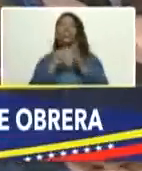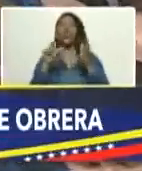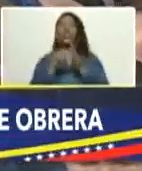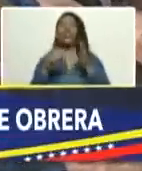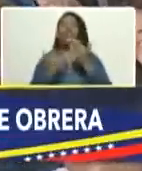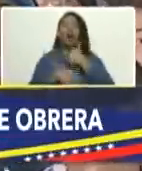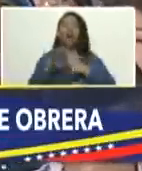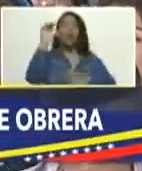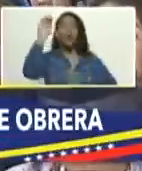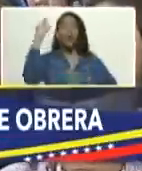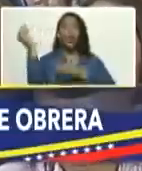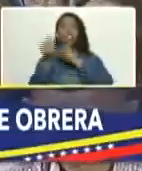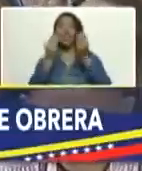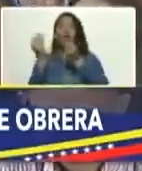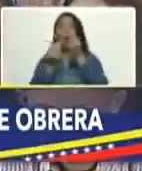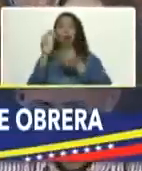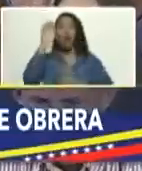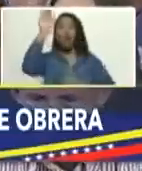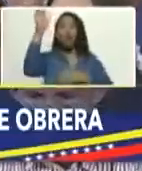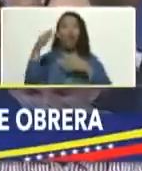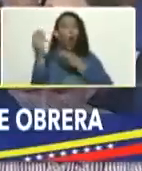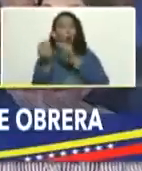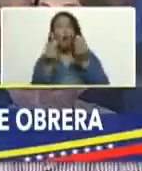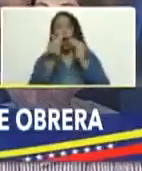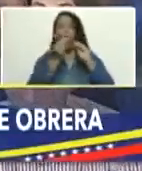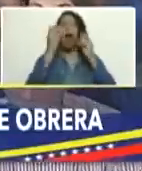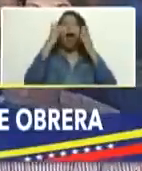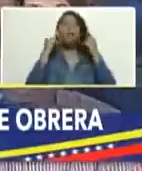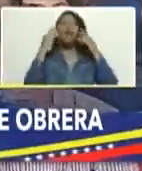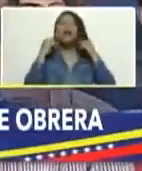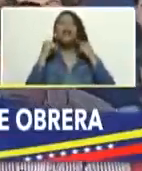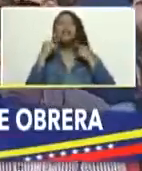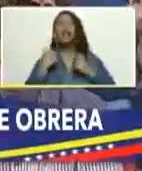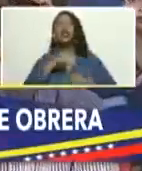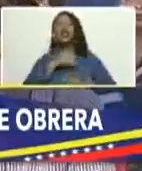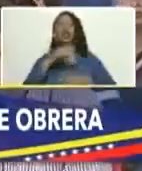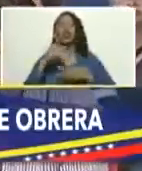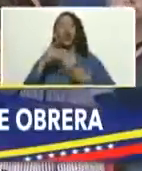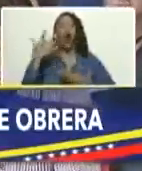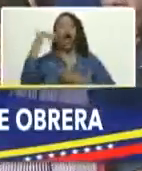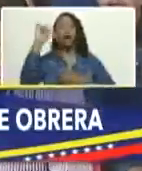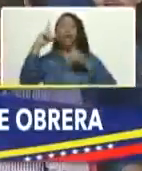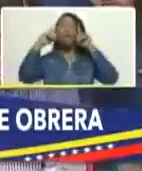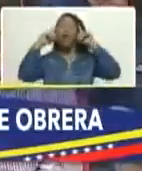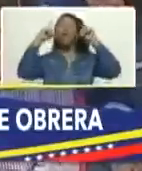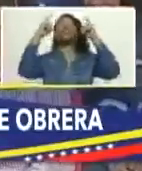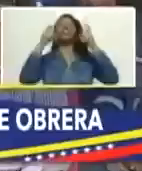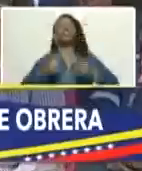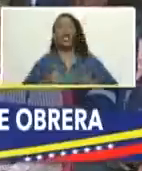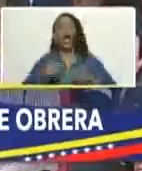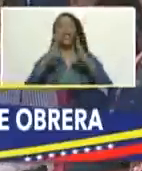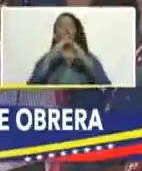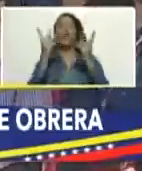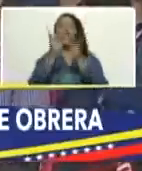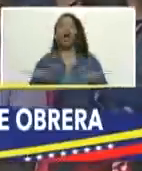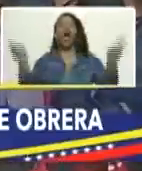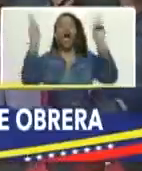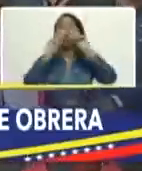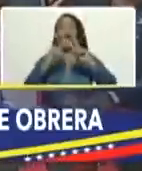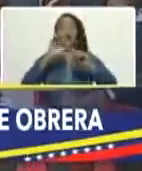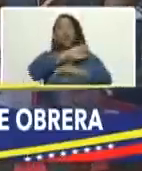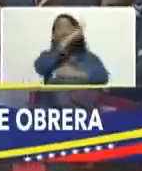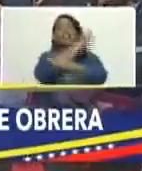vamos hacia allá. Toda la experiencia que hemos adquirido, todos los valores, toda la fuerza